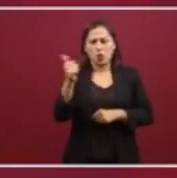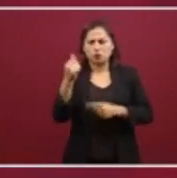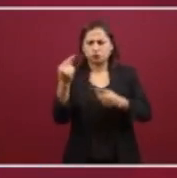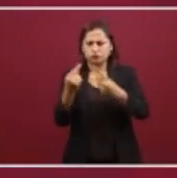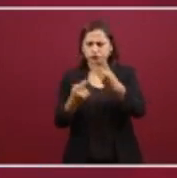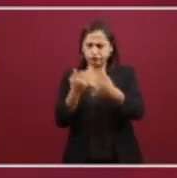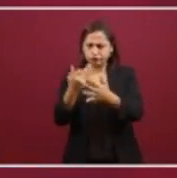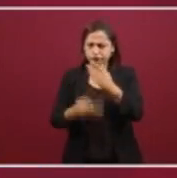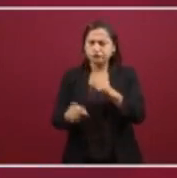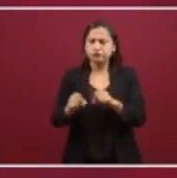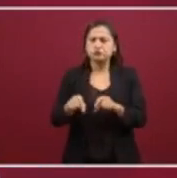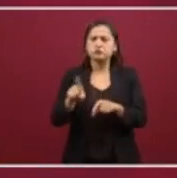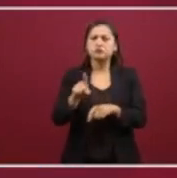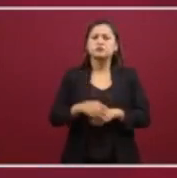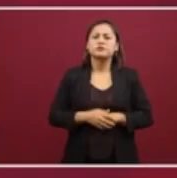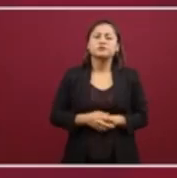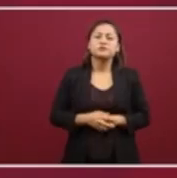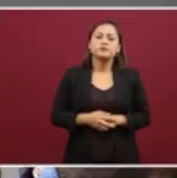han sido